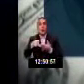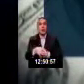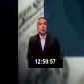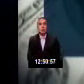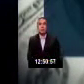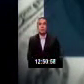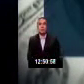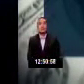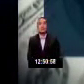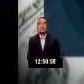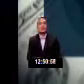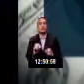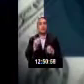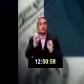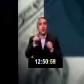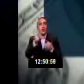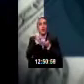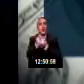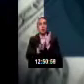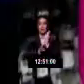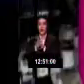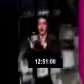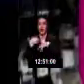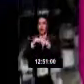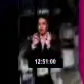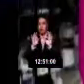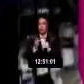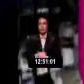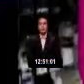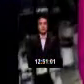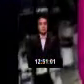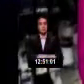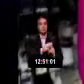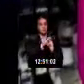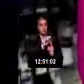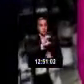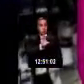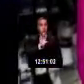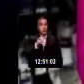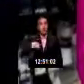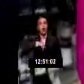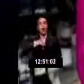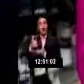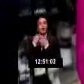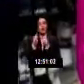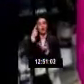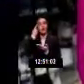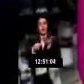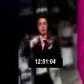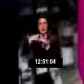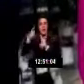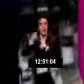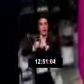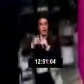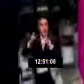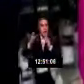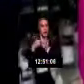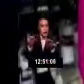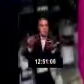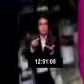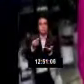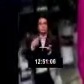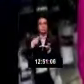una posibilidad de levantar su negocio, asegura Yolanda. Créditos que nos pueden facilitar a solventar nuestros gastos de arriendo, de pagos